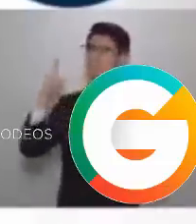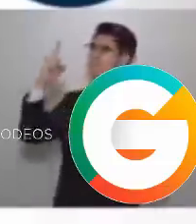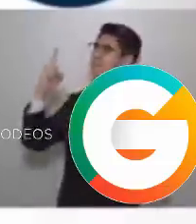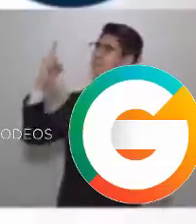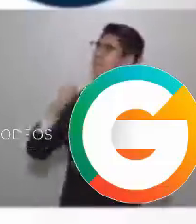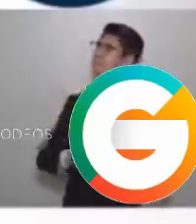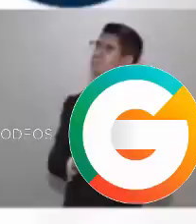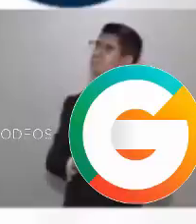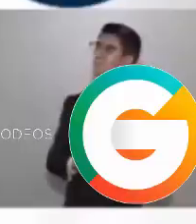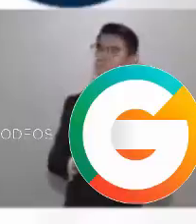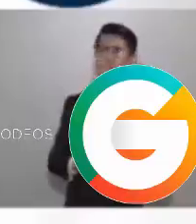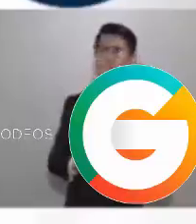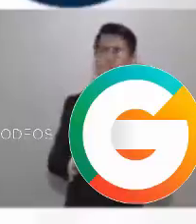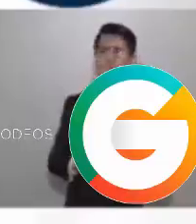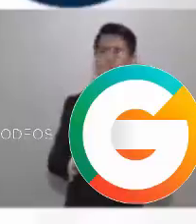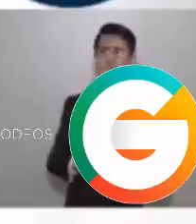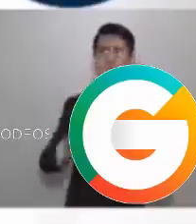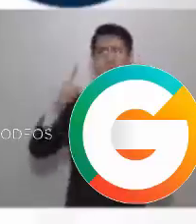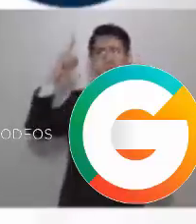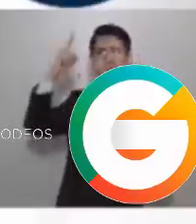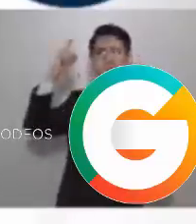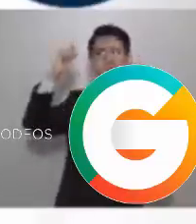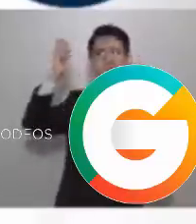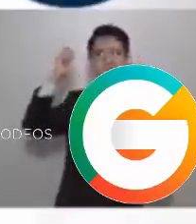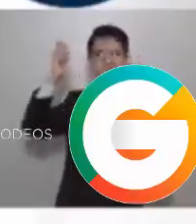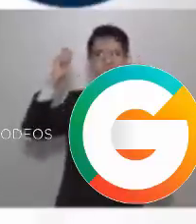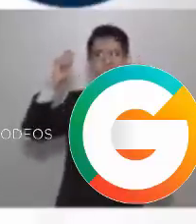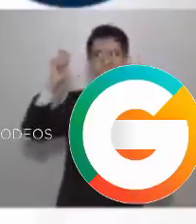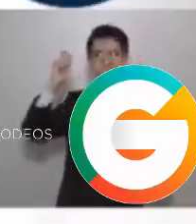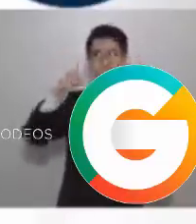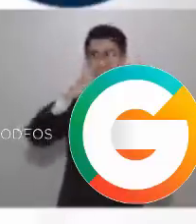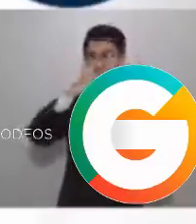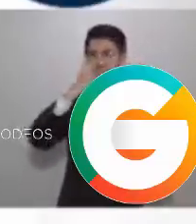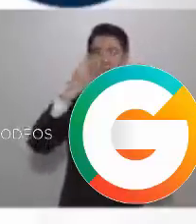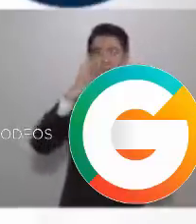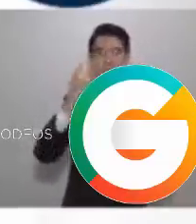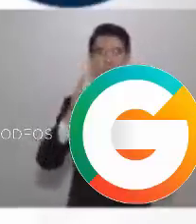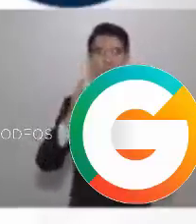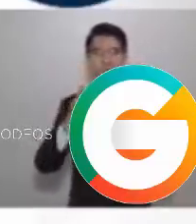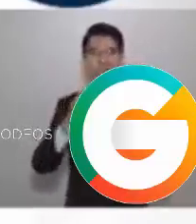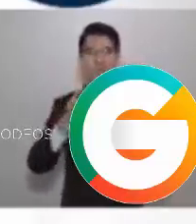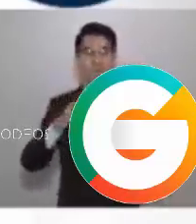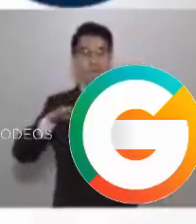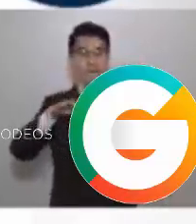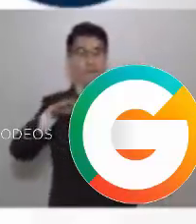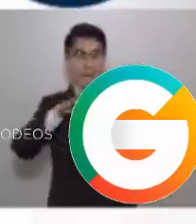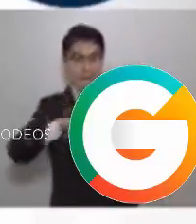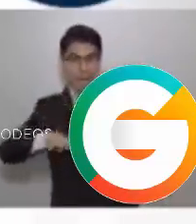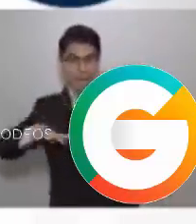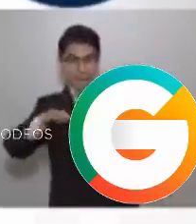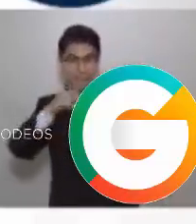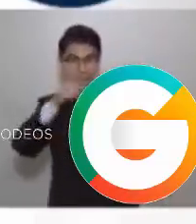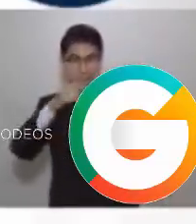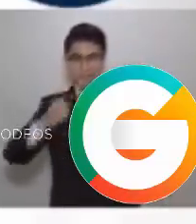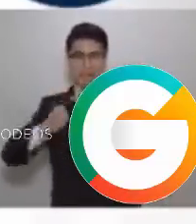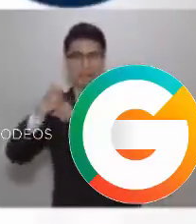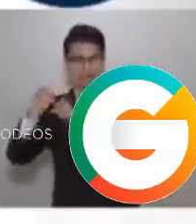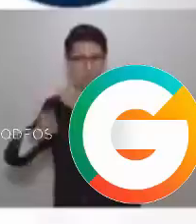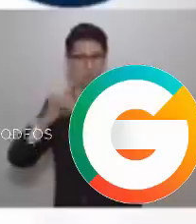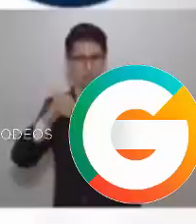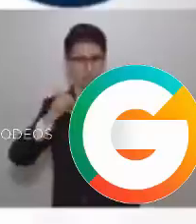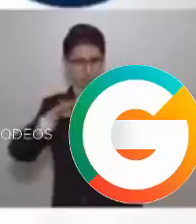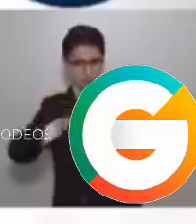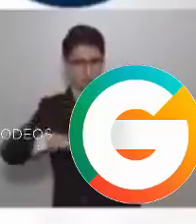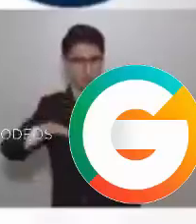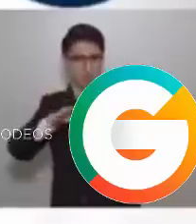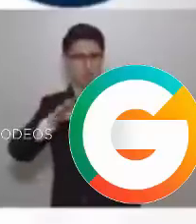se registró en igualdad de tiempo transcurrido al día de hoy, durante el año 2021, habrían ocurrido 184